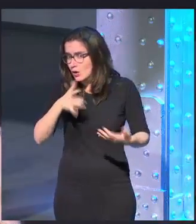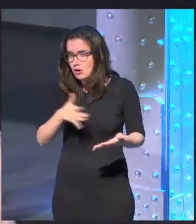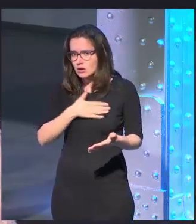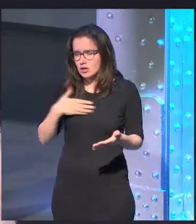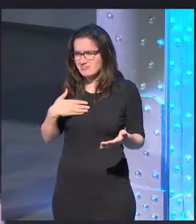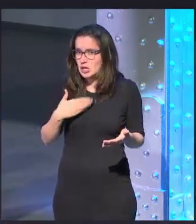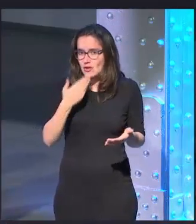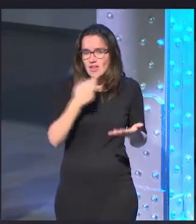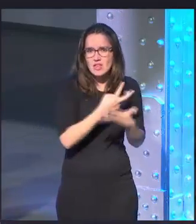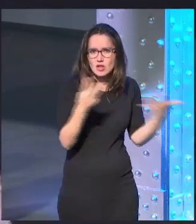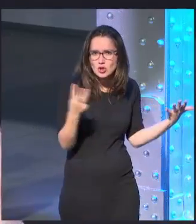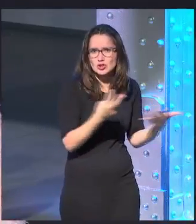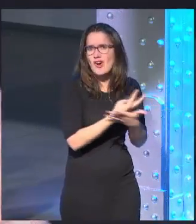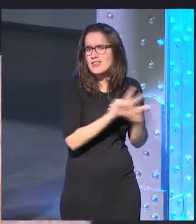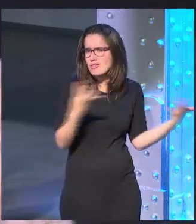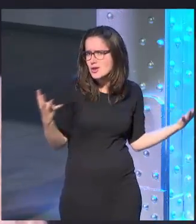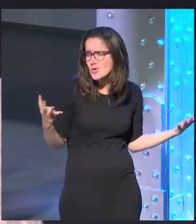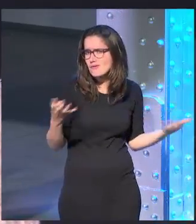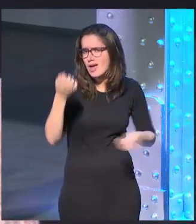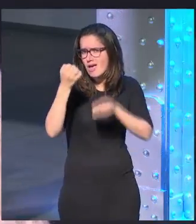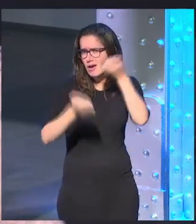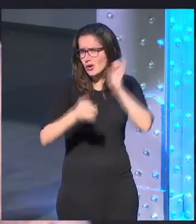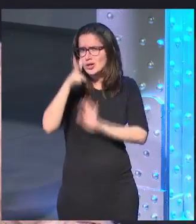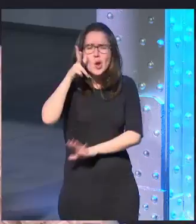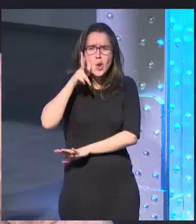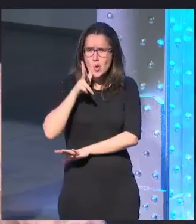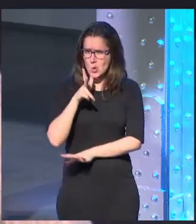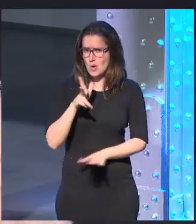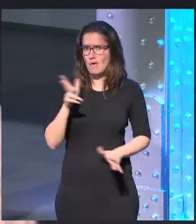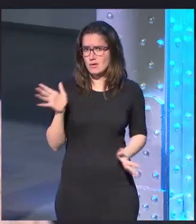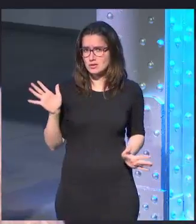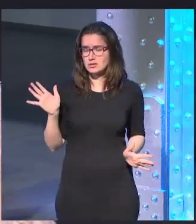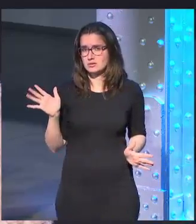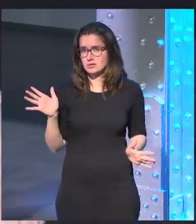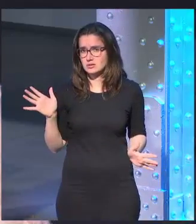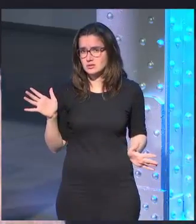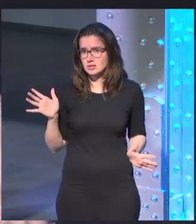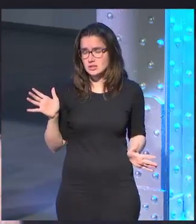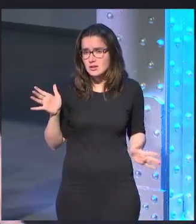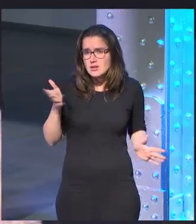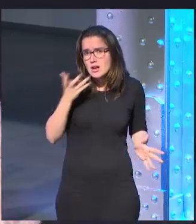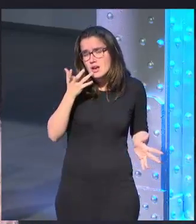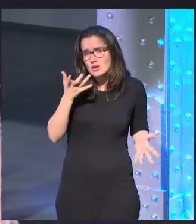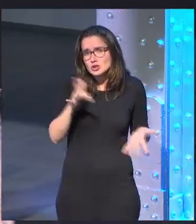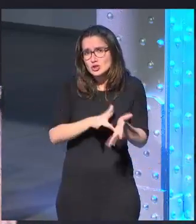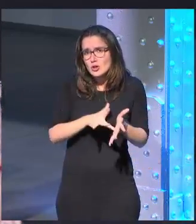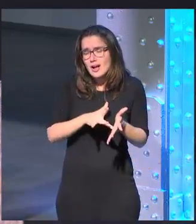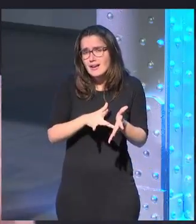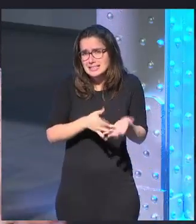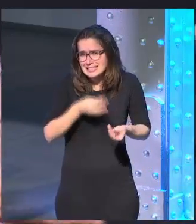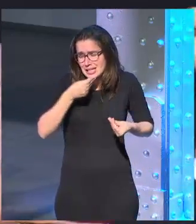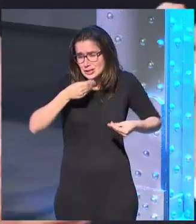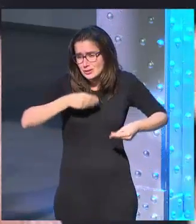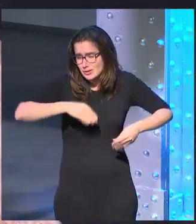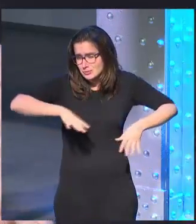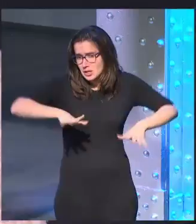con 18, con 19 años, con cochazos, metidos en leasing, en historias, que no, y